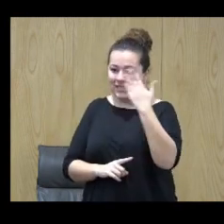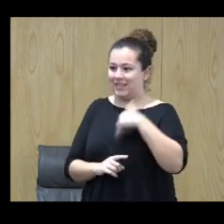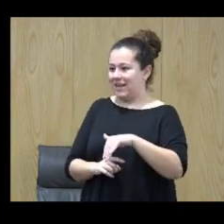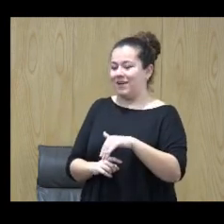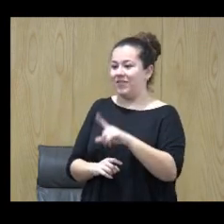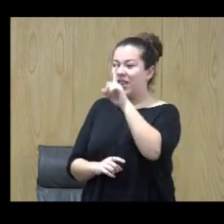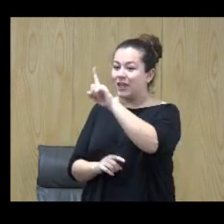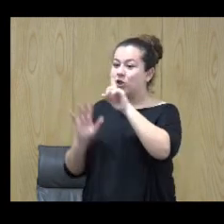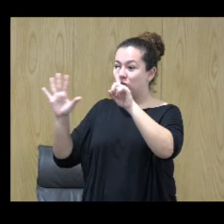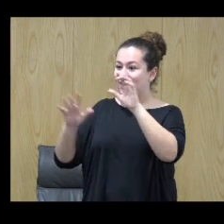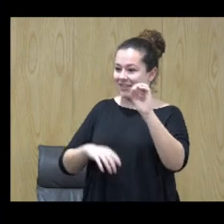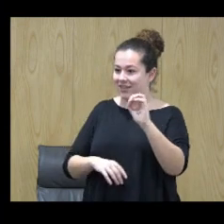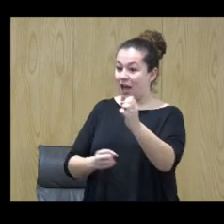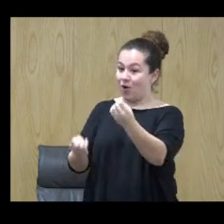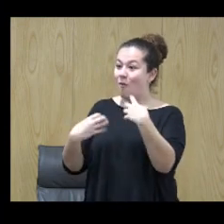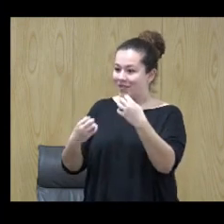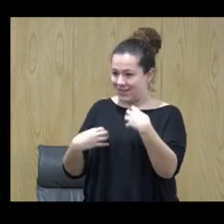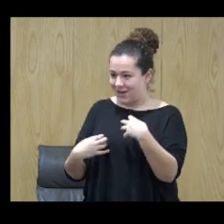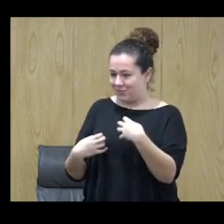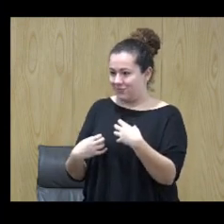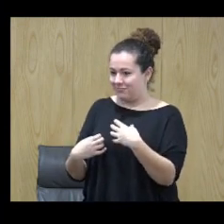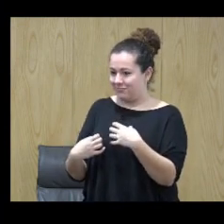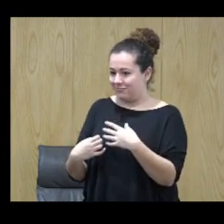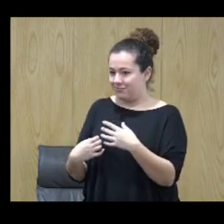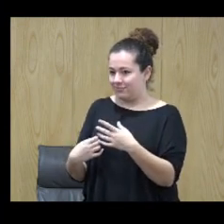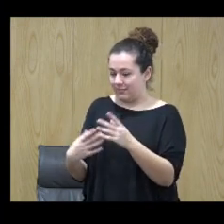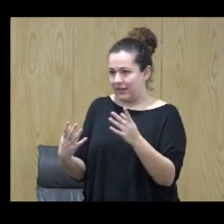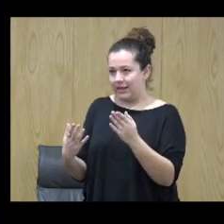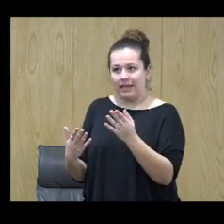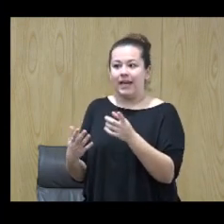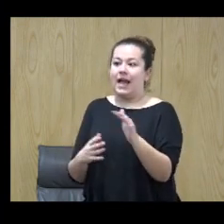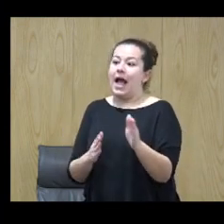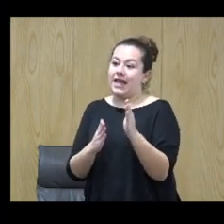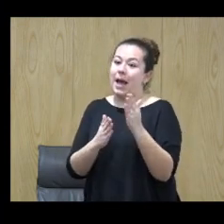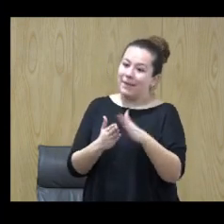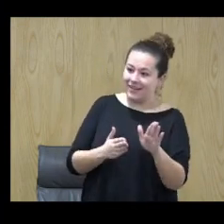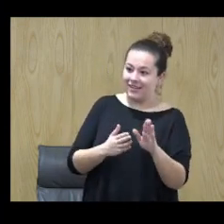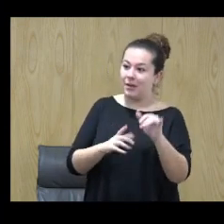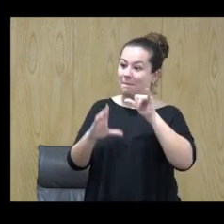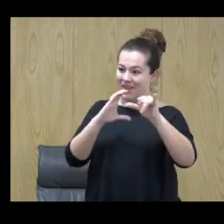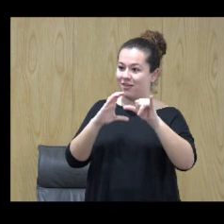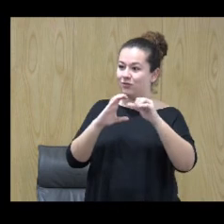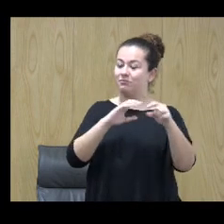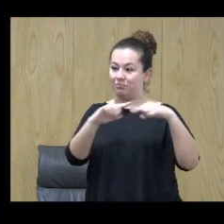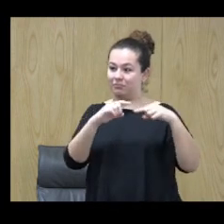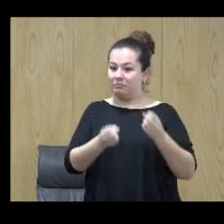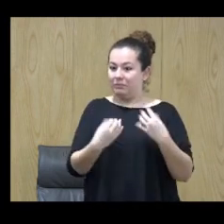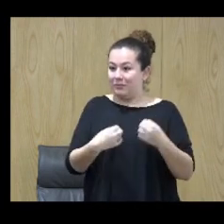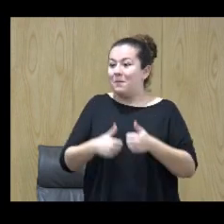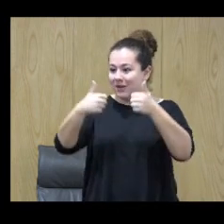de 160 comentarios, sin contar con los que recibimos a través de los vídeos. Así que estamos muy felices porque